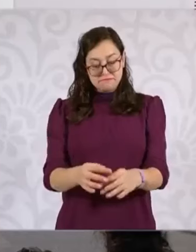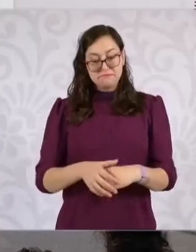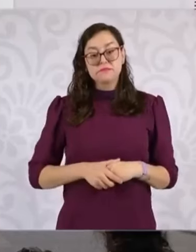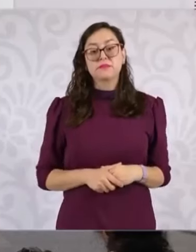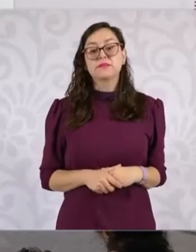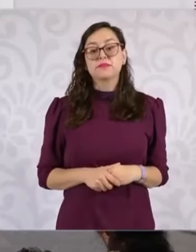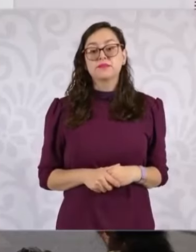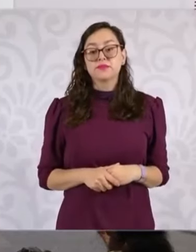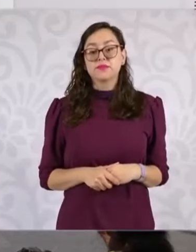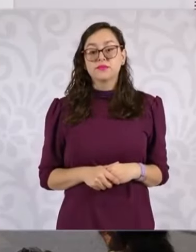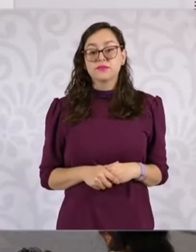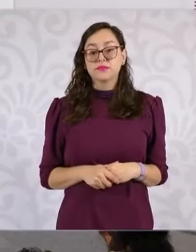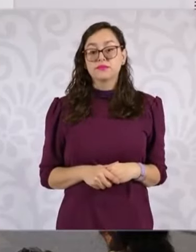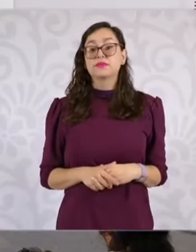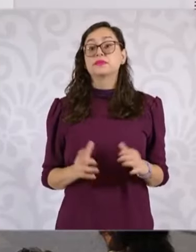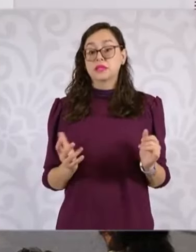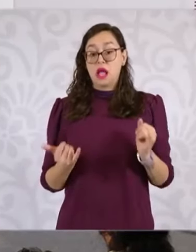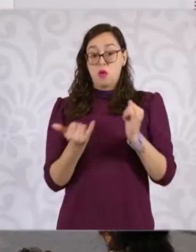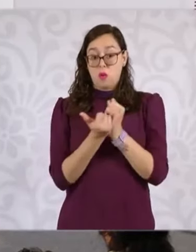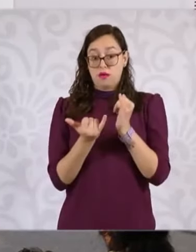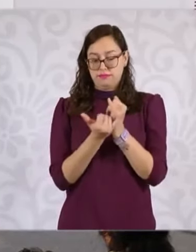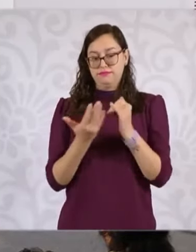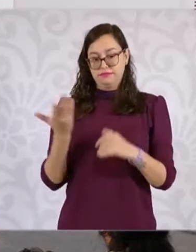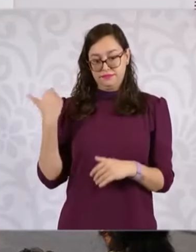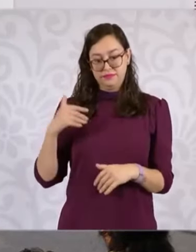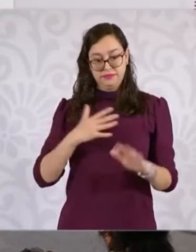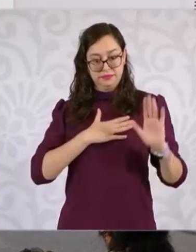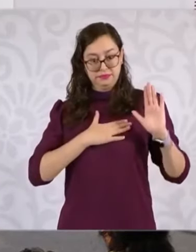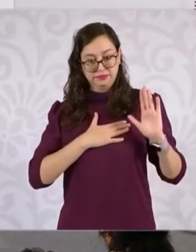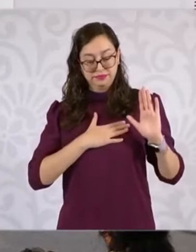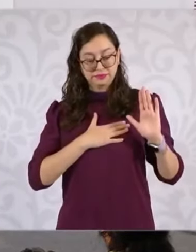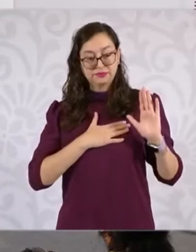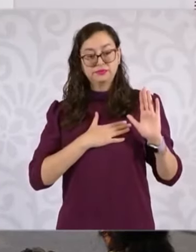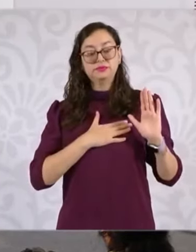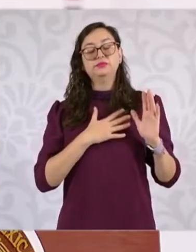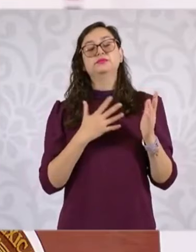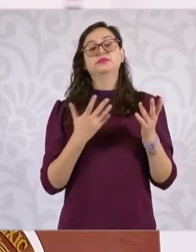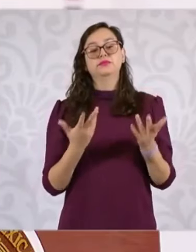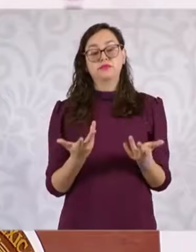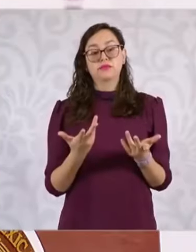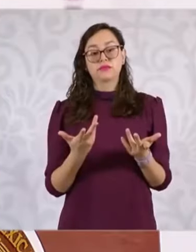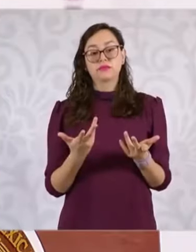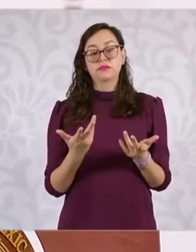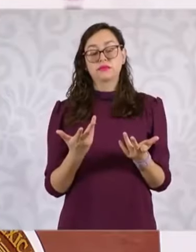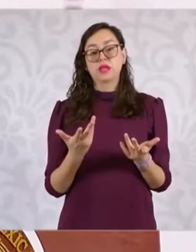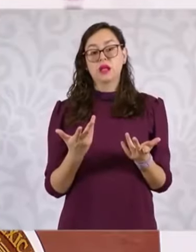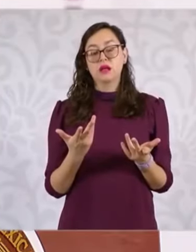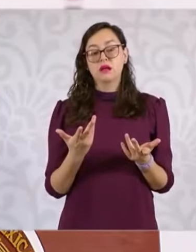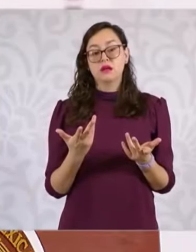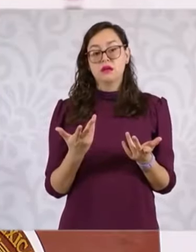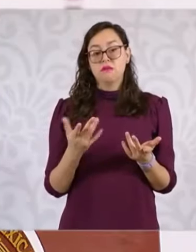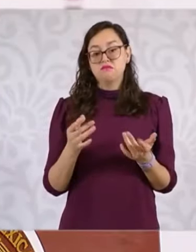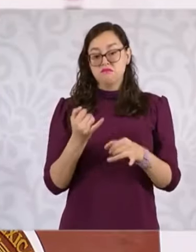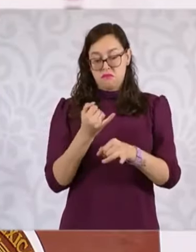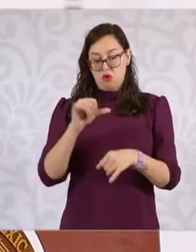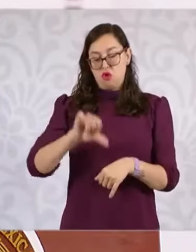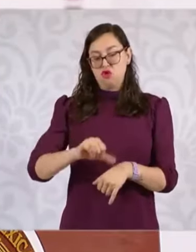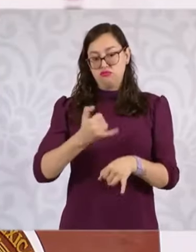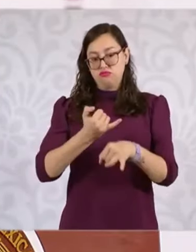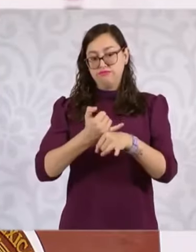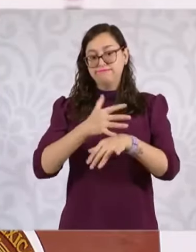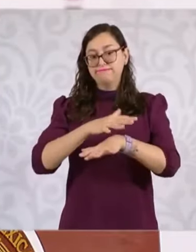también nuestra presidenta la semana pasada, hoy vamos a informar